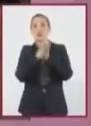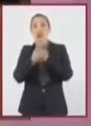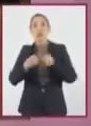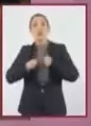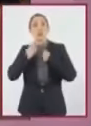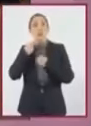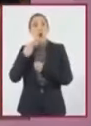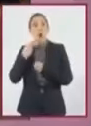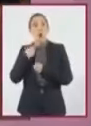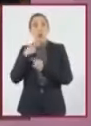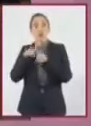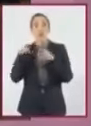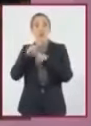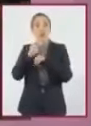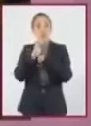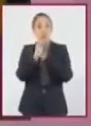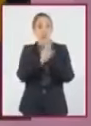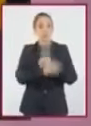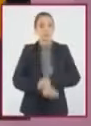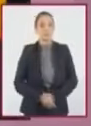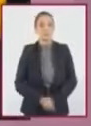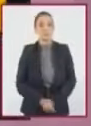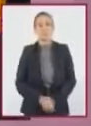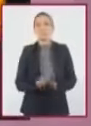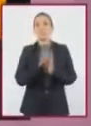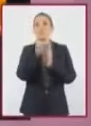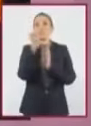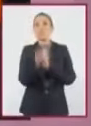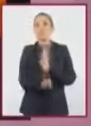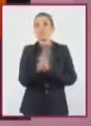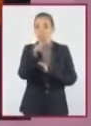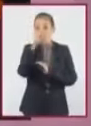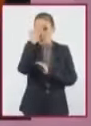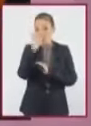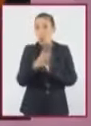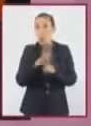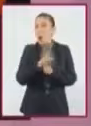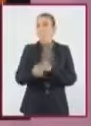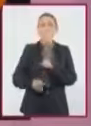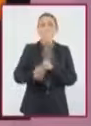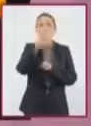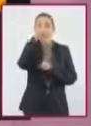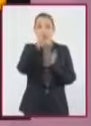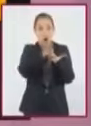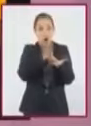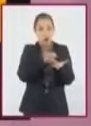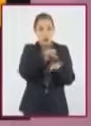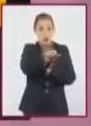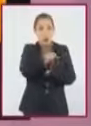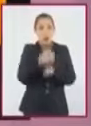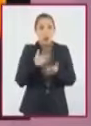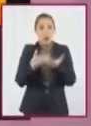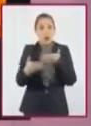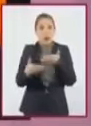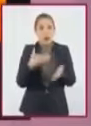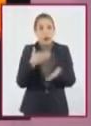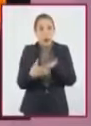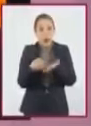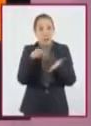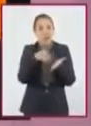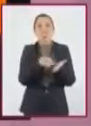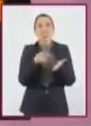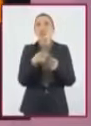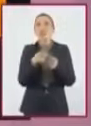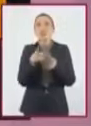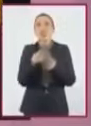vida política de diferentes naciones. Por ejemplo, ¿saben cuál fue la primera constitución de la Edad Moderna y qué